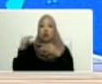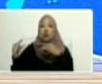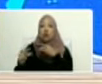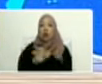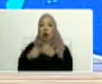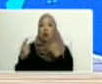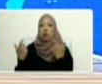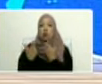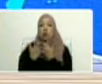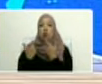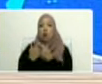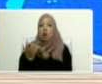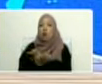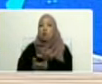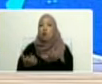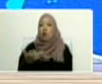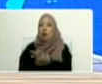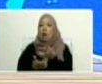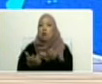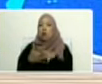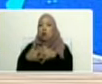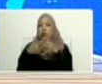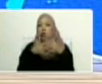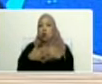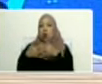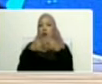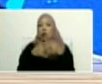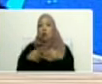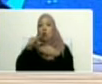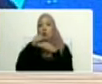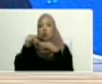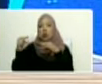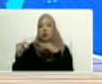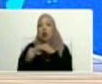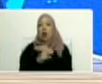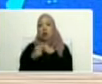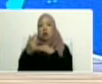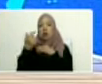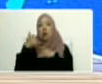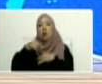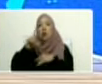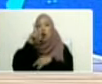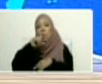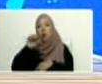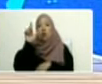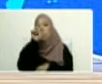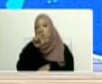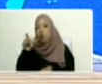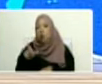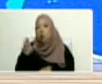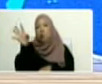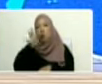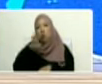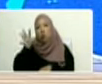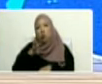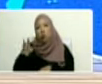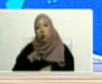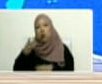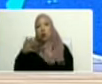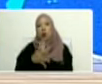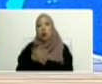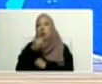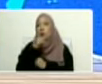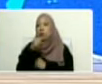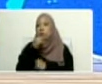frente a los conflictos creados por la República Cooperativa de Guyana de aquí en adelante a su futuro y que sea